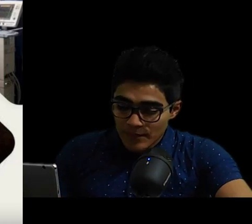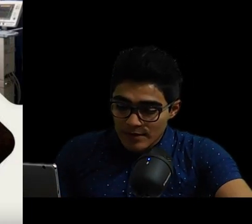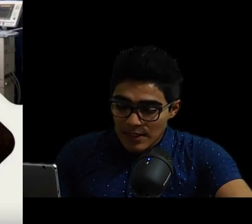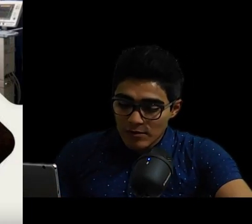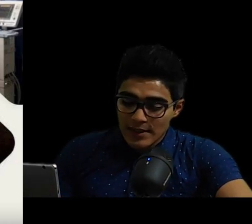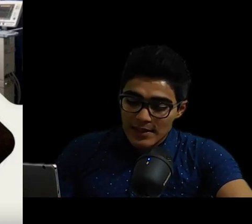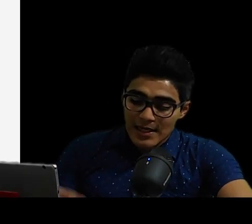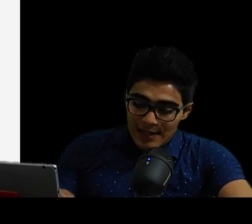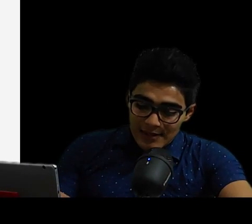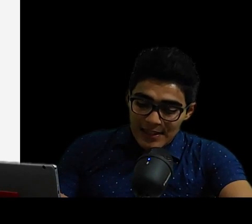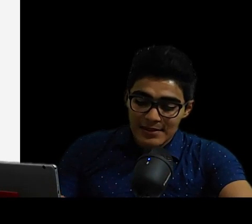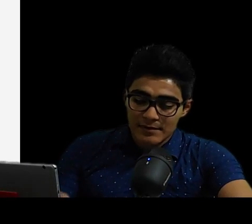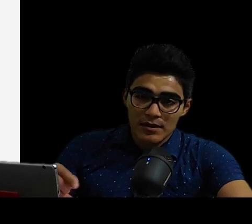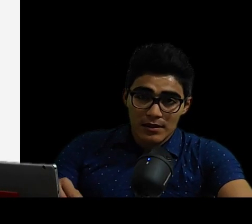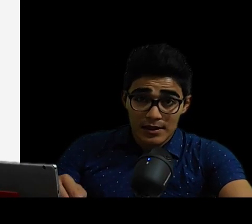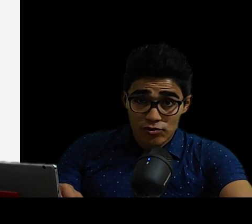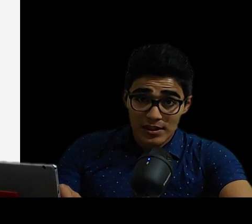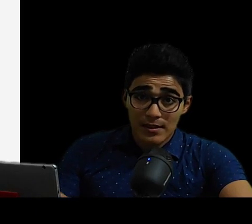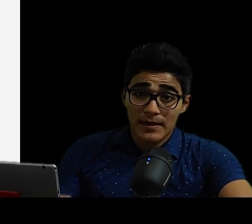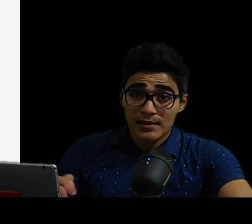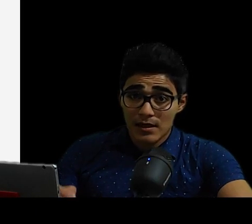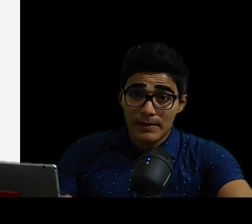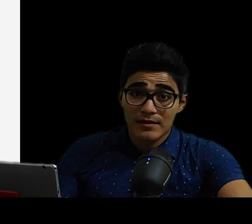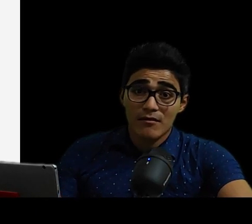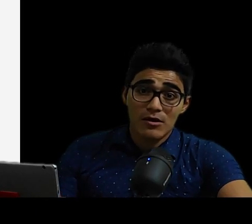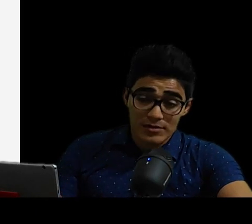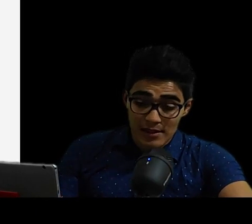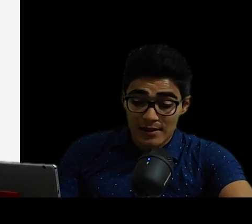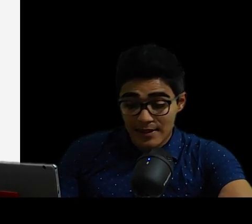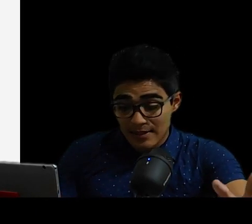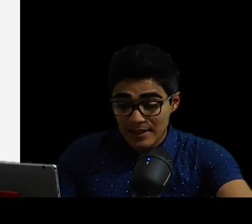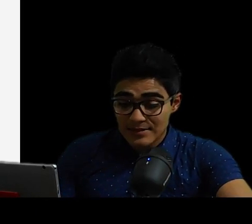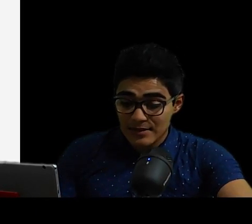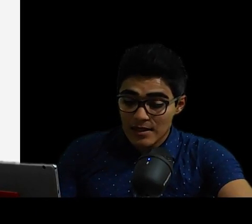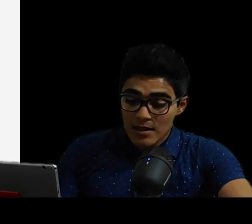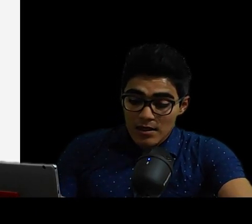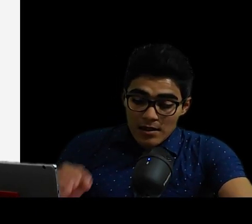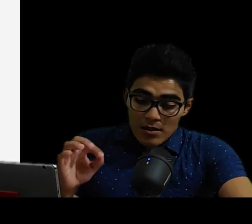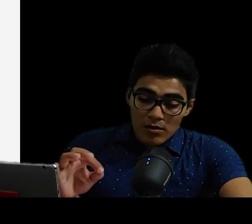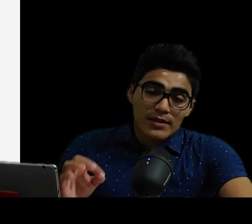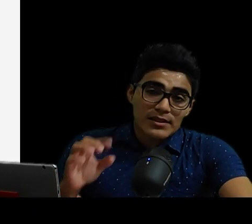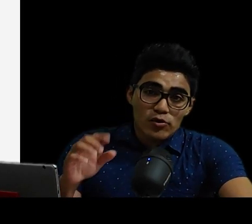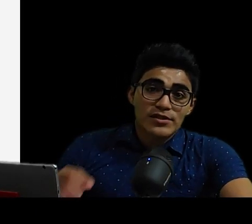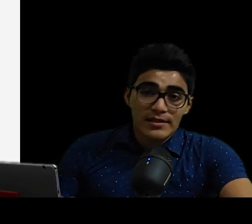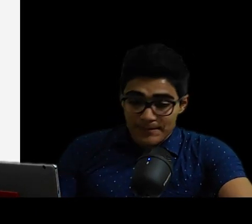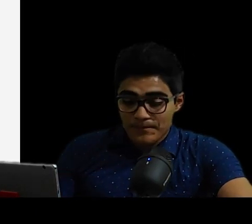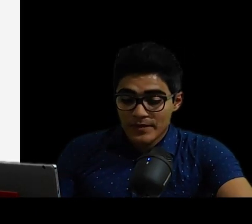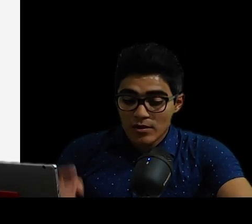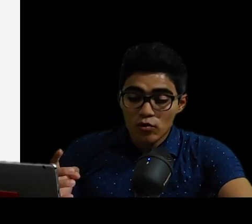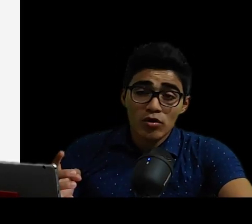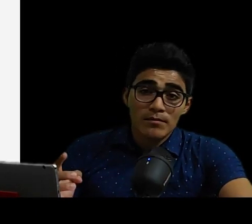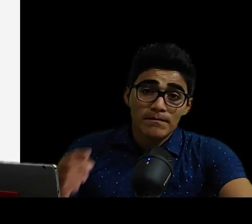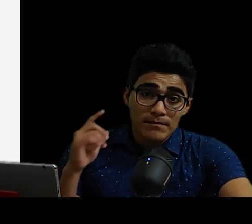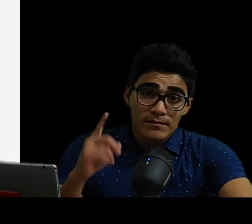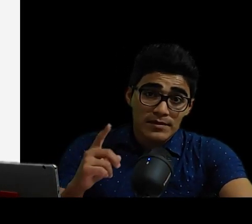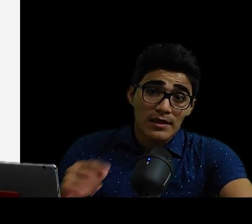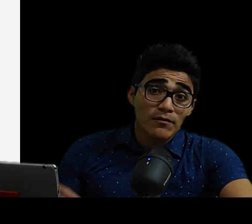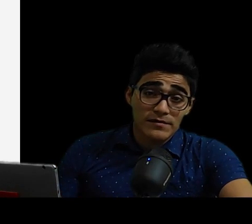previo dándole clic al enlace. De hecho, en esta página, en la parte de abajo, está el enlace. Lo que te solicita,